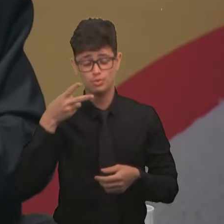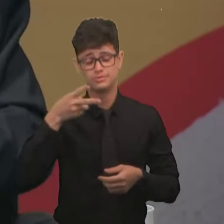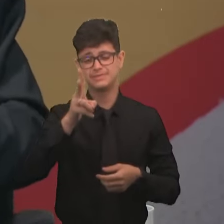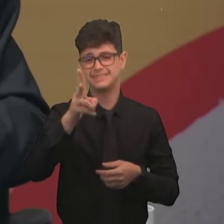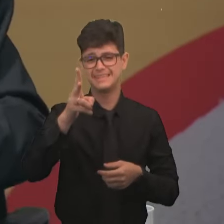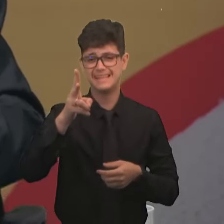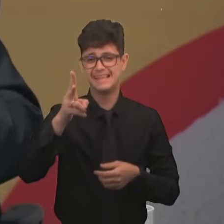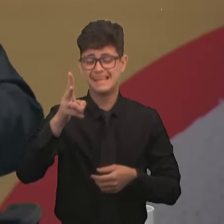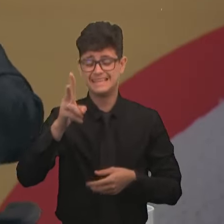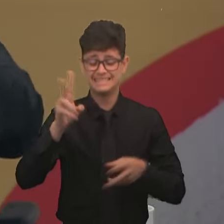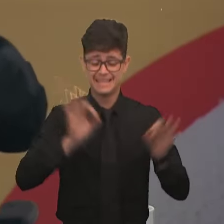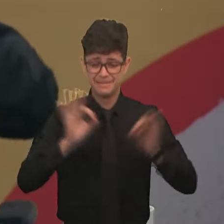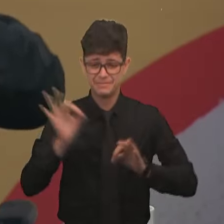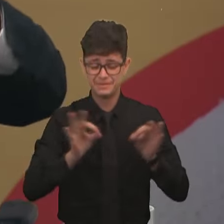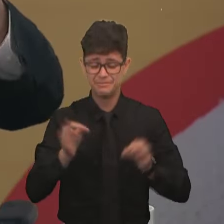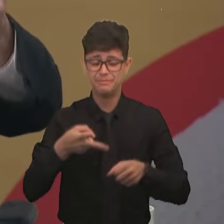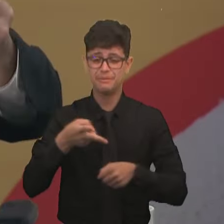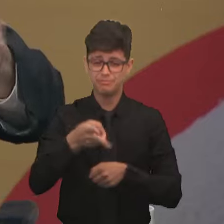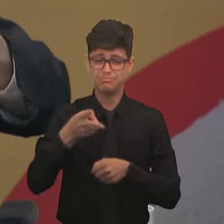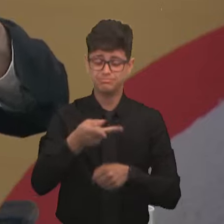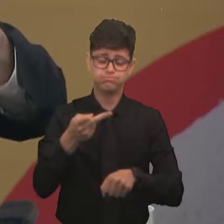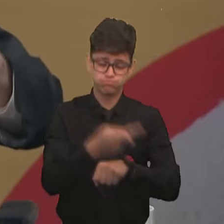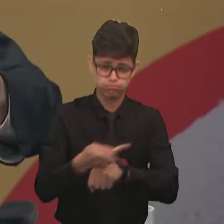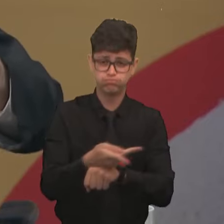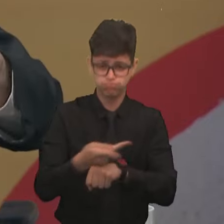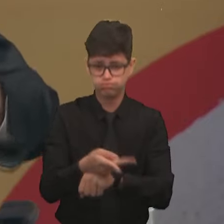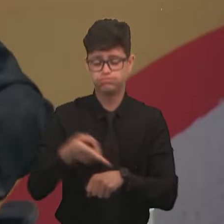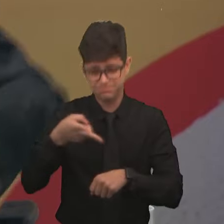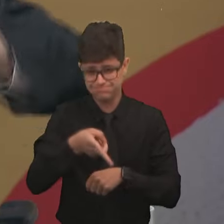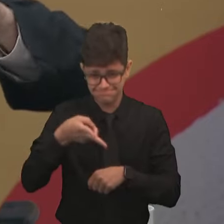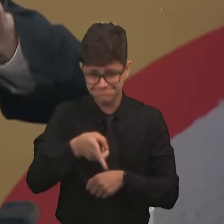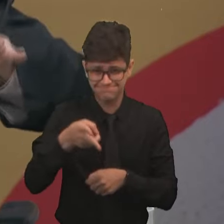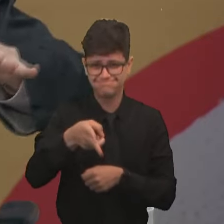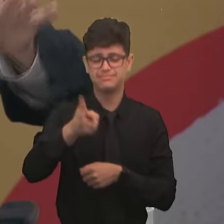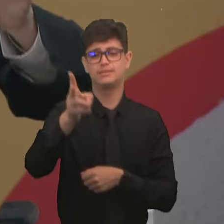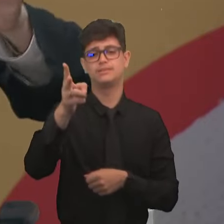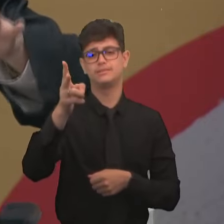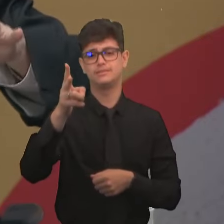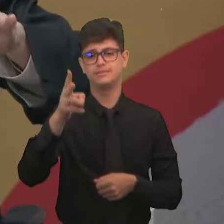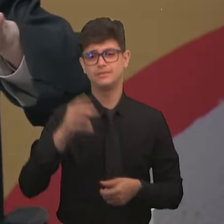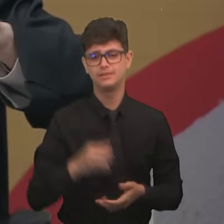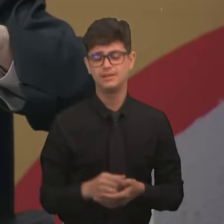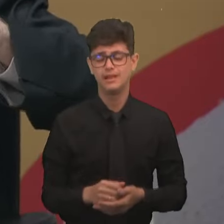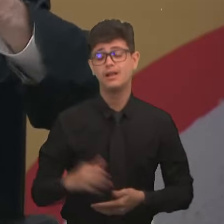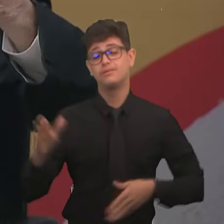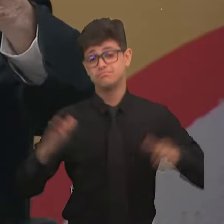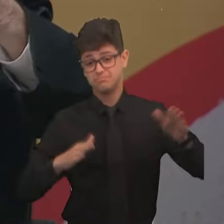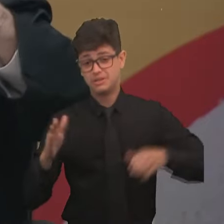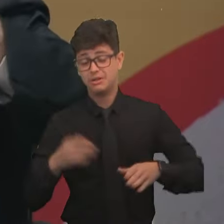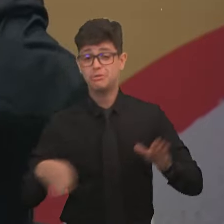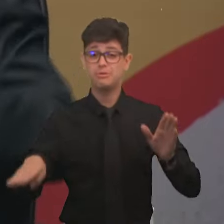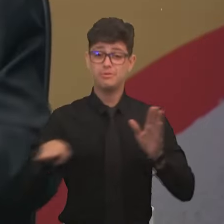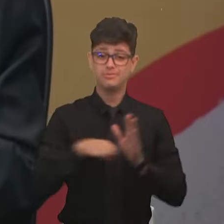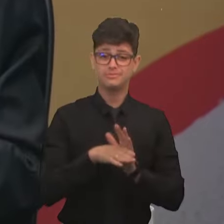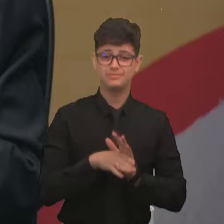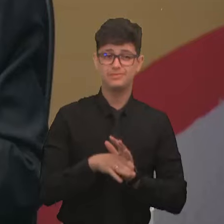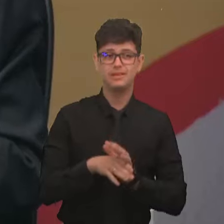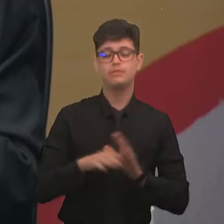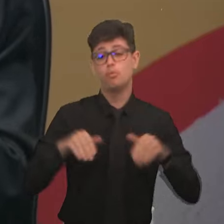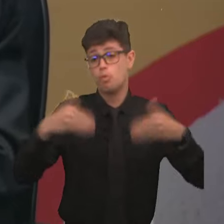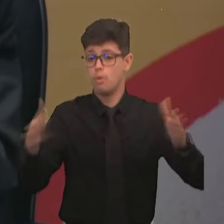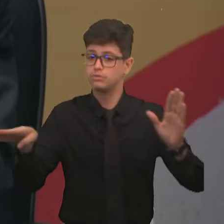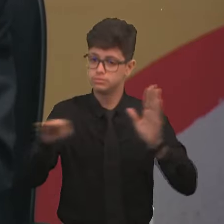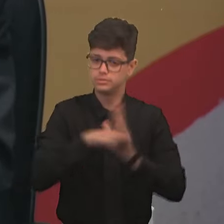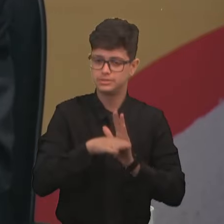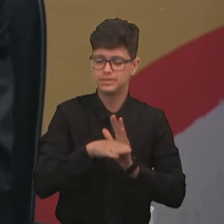está siempre todo en desarrollo y nos prometan del año pasado, del año que viene, pero algunas llegan. Y cuando se